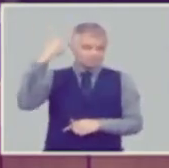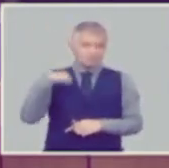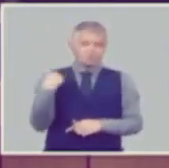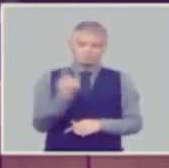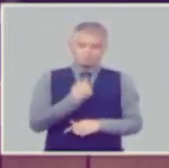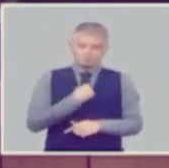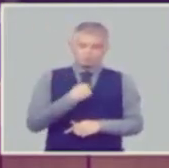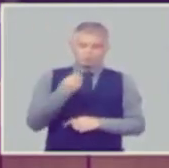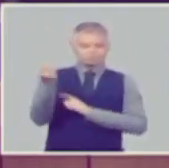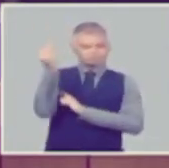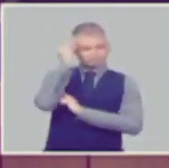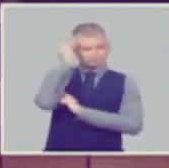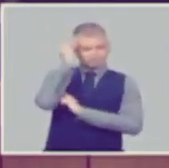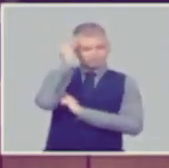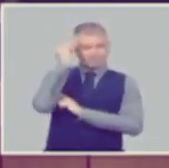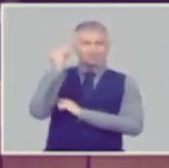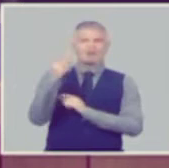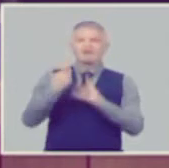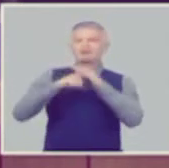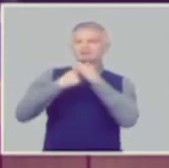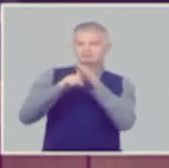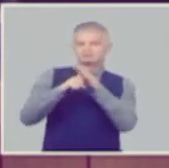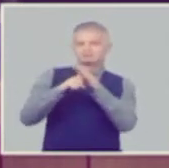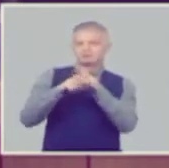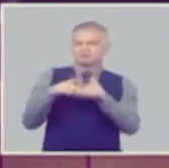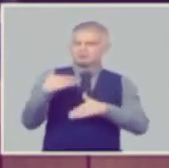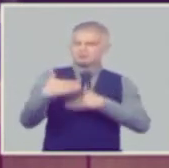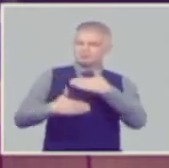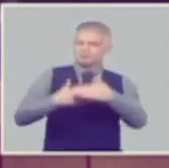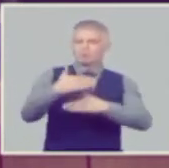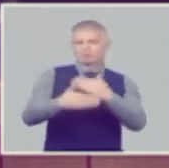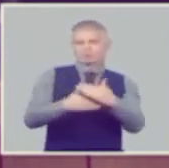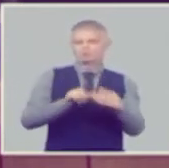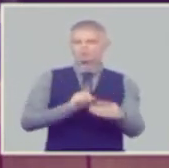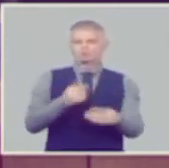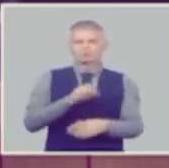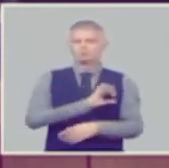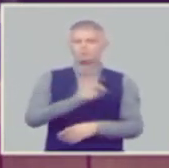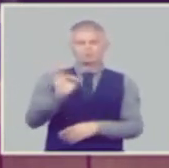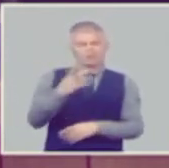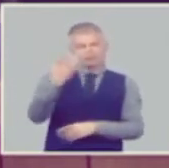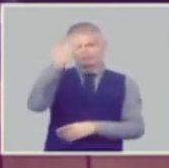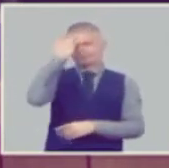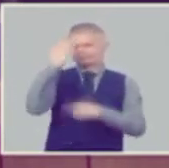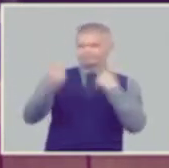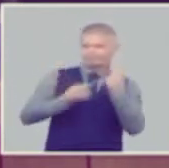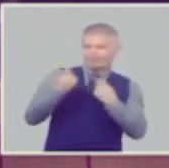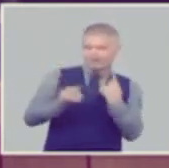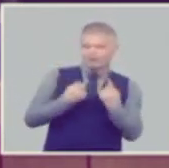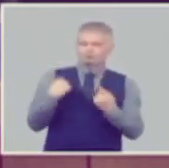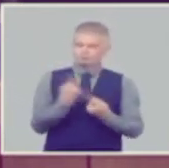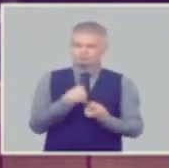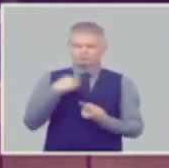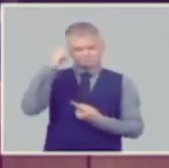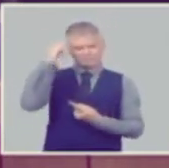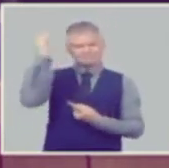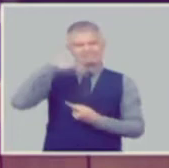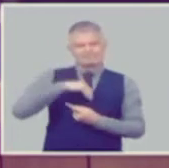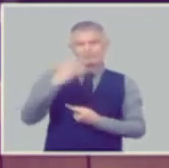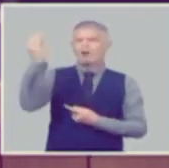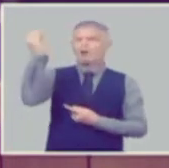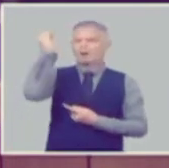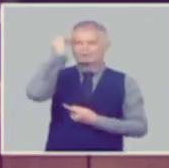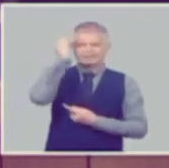caminamos, algo de lo que jamás nos avergonzaremos ni renegaremos. Entendemos que estudiar, aprender y